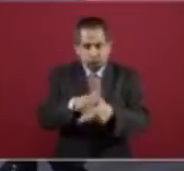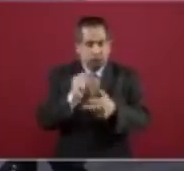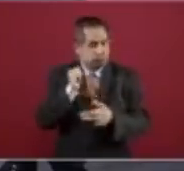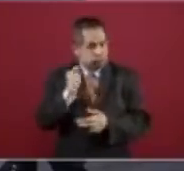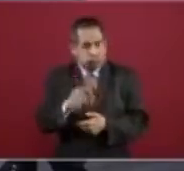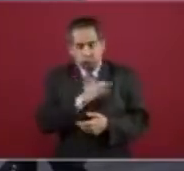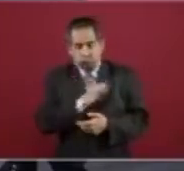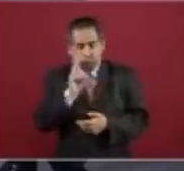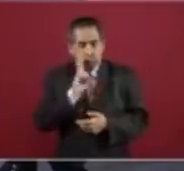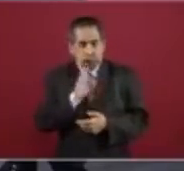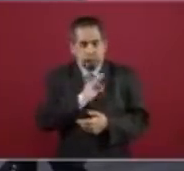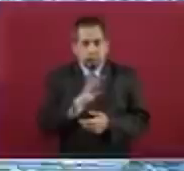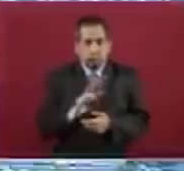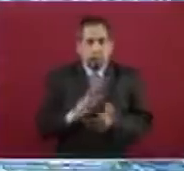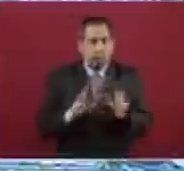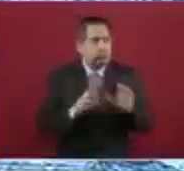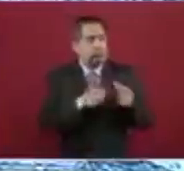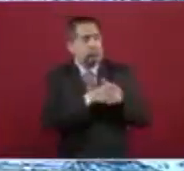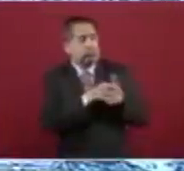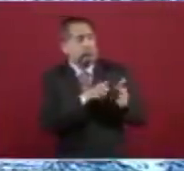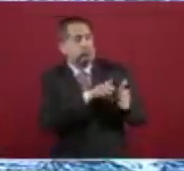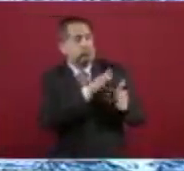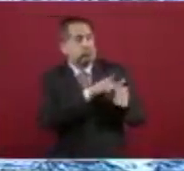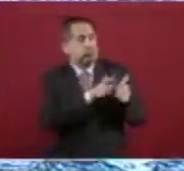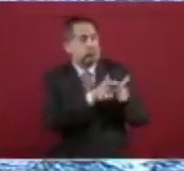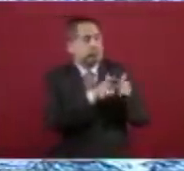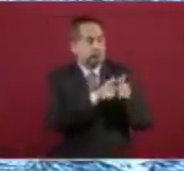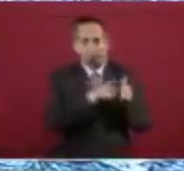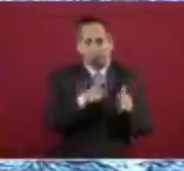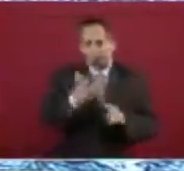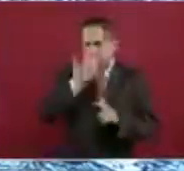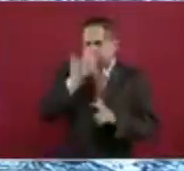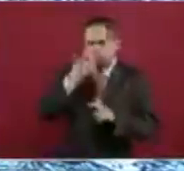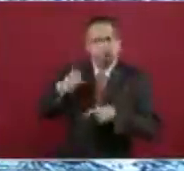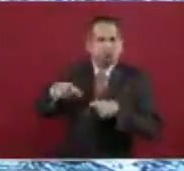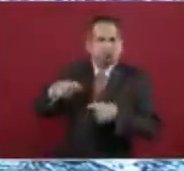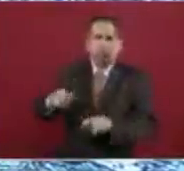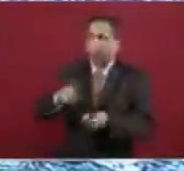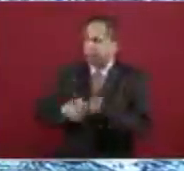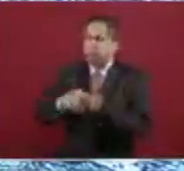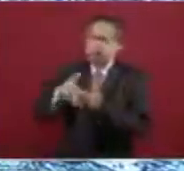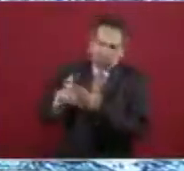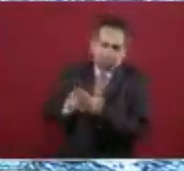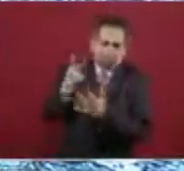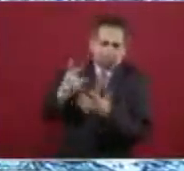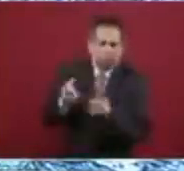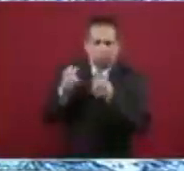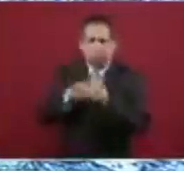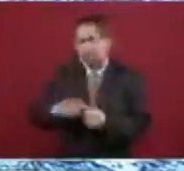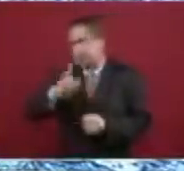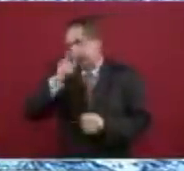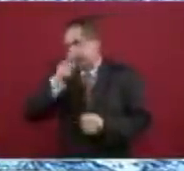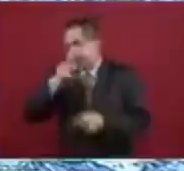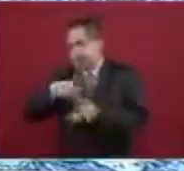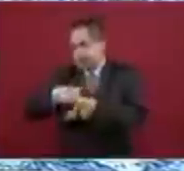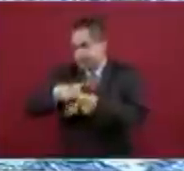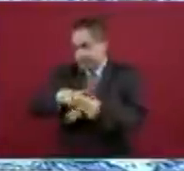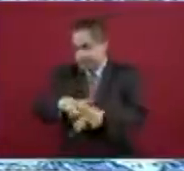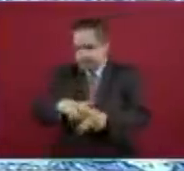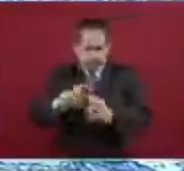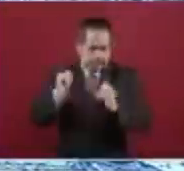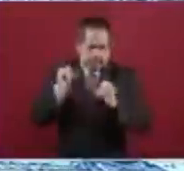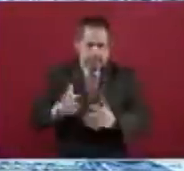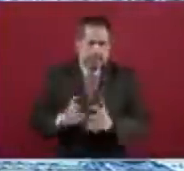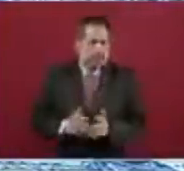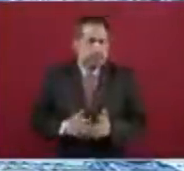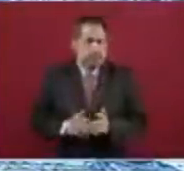una actividad de la élite, sino de repente pueda ser una tradición que podamos retomar, con la policía montada, por supuesto. Y a la